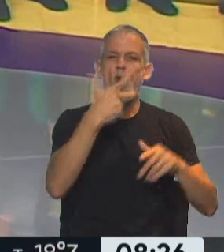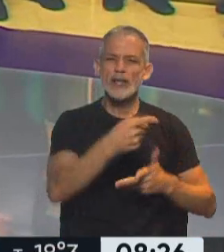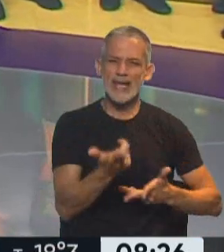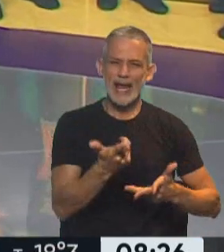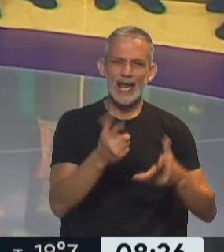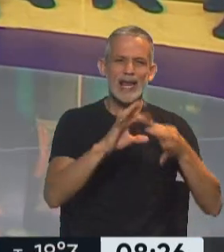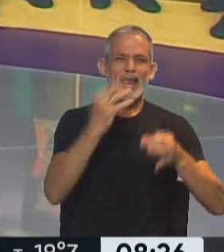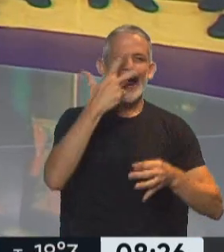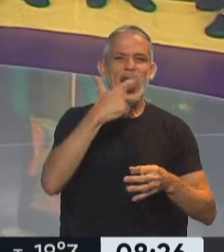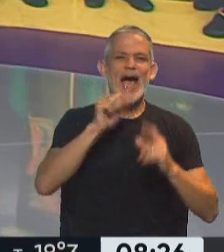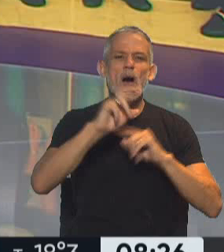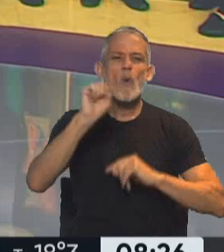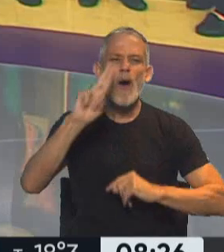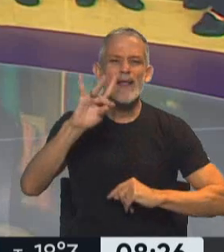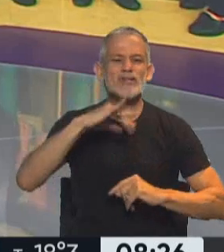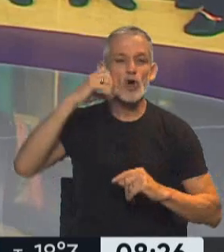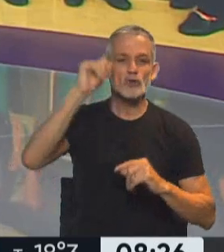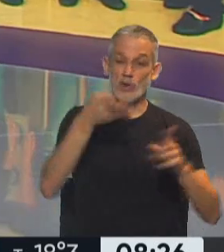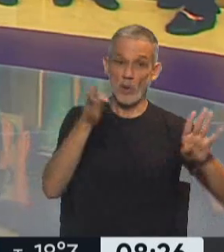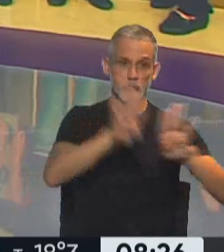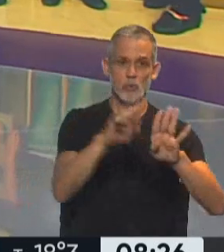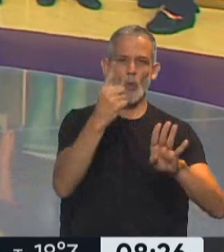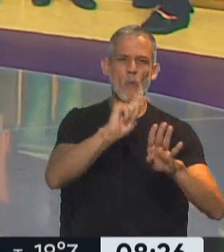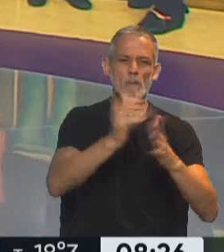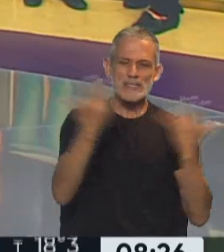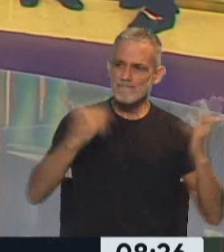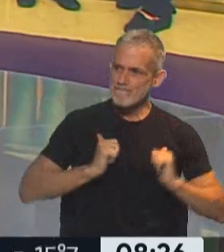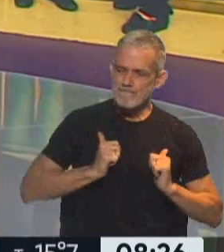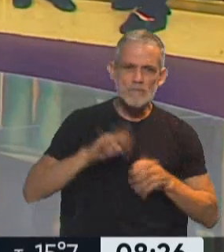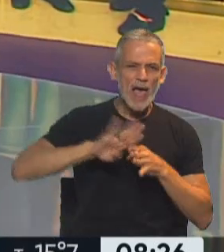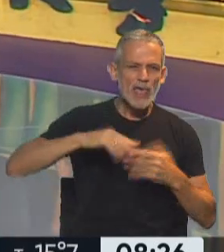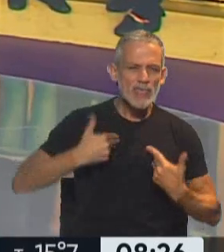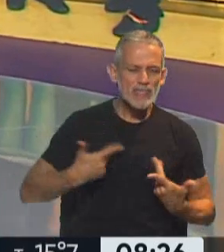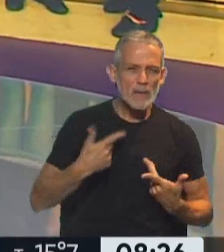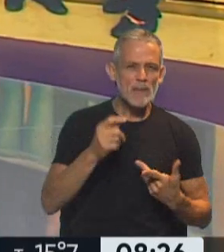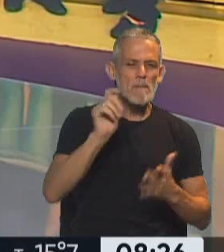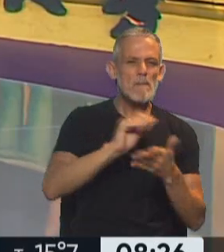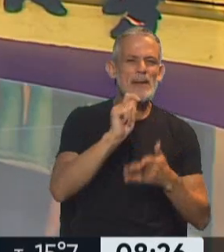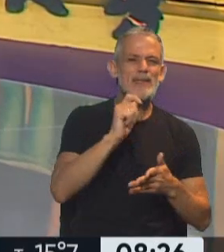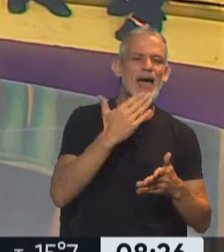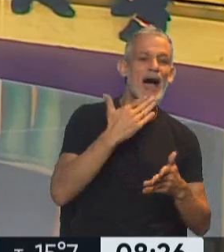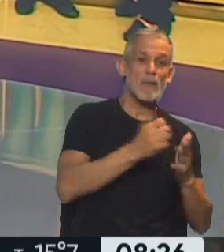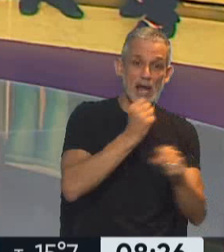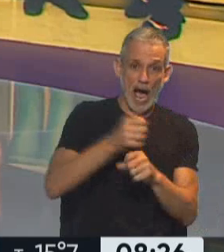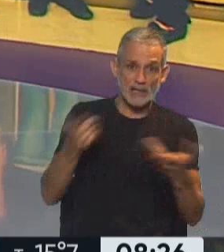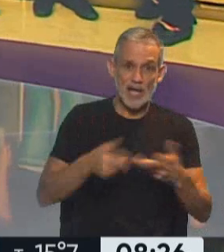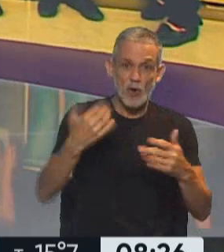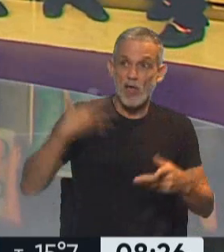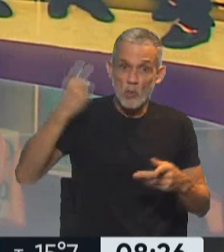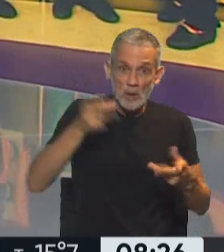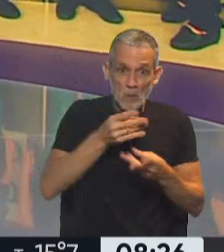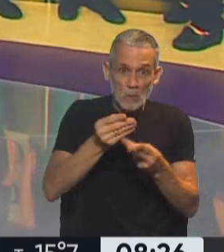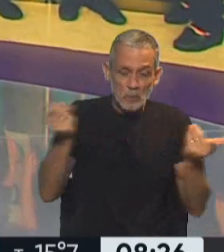de la cadena Howard Johnson, que cerró hace un mes. A los trabajadores les adeudan salarios desde el mes de abril. Y el temor es